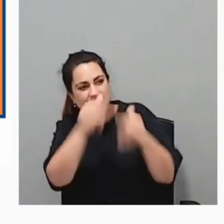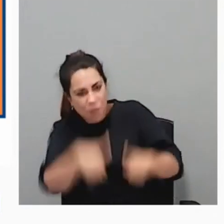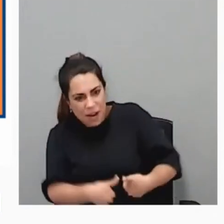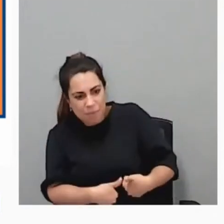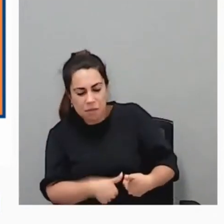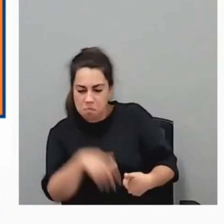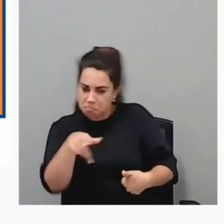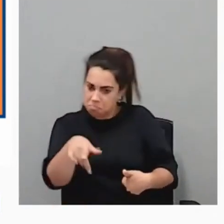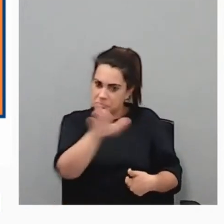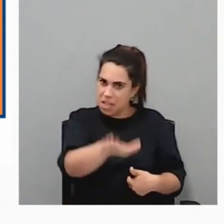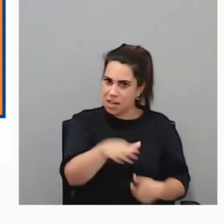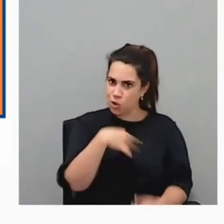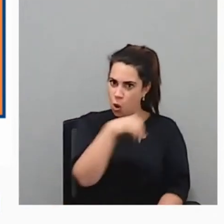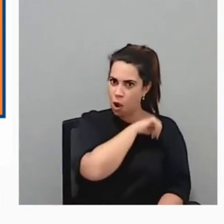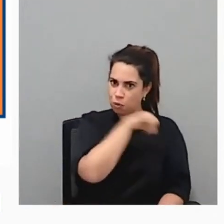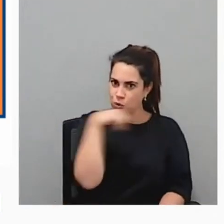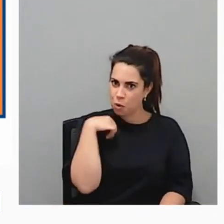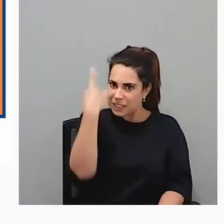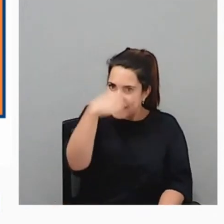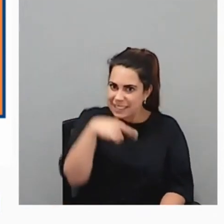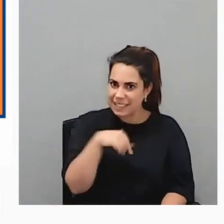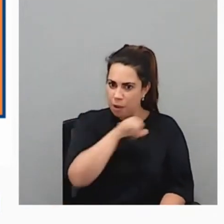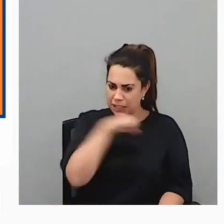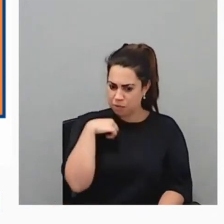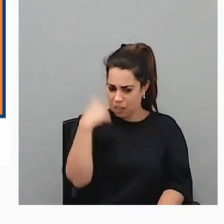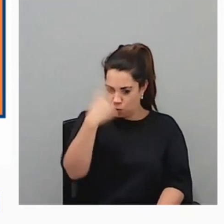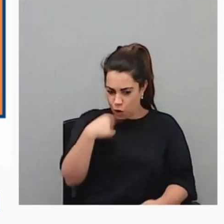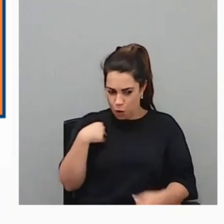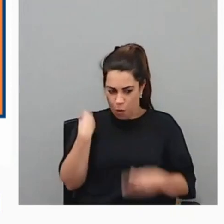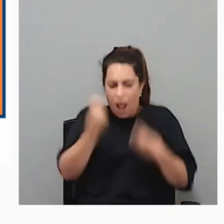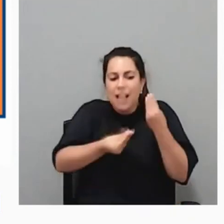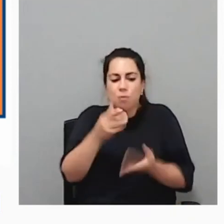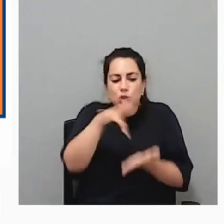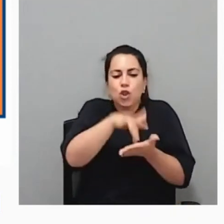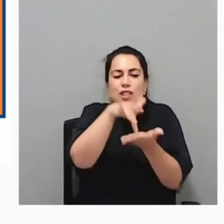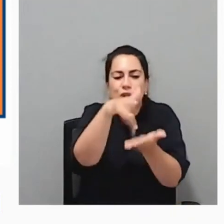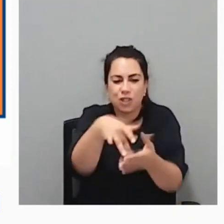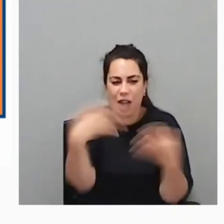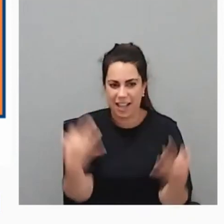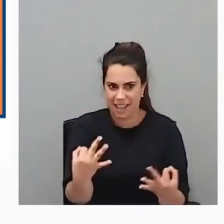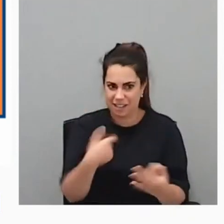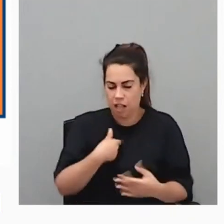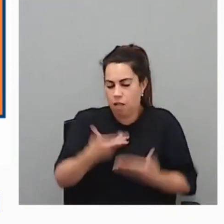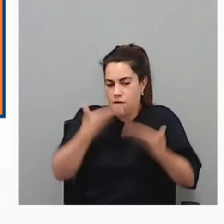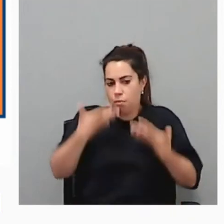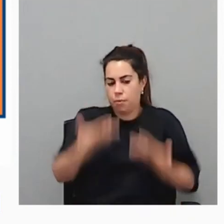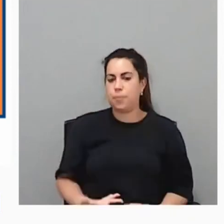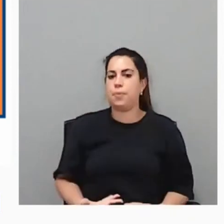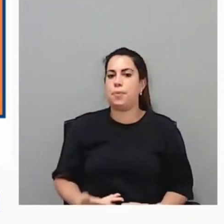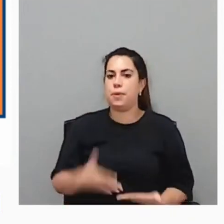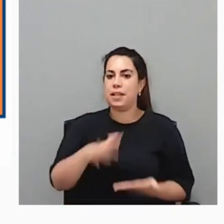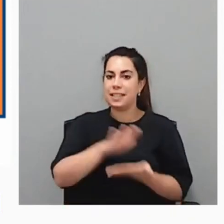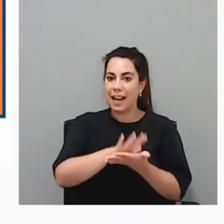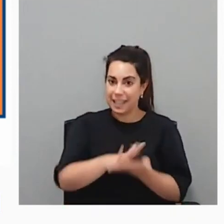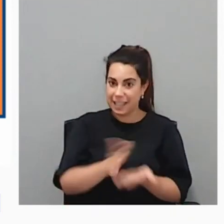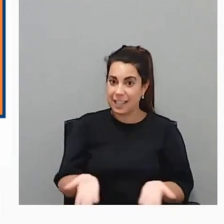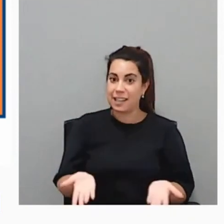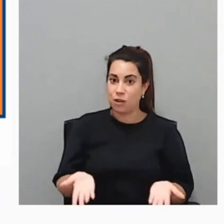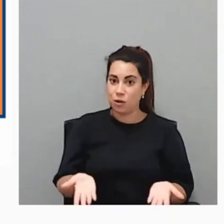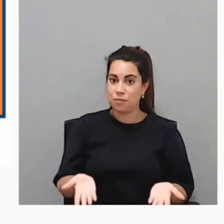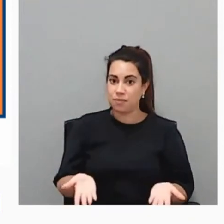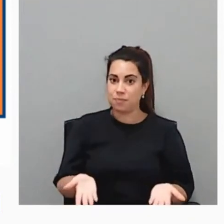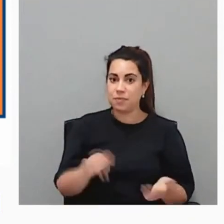mismos saben lo que van a ir haciendo y se relajan muchísimo, ¿veis? Con una herramienta fácil de implementar y que va a ir evolucionando,